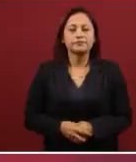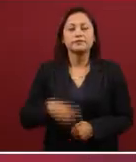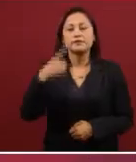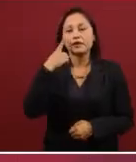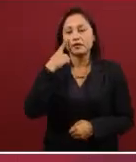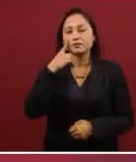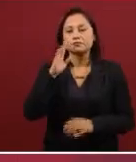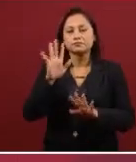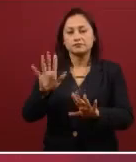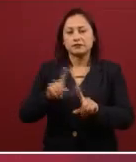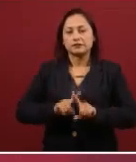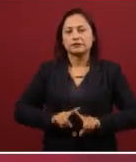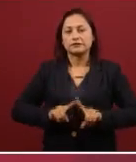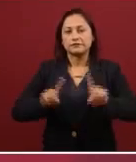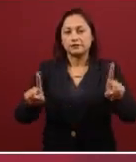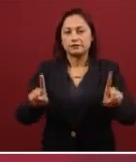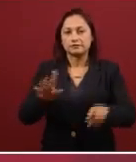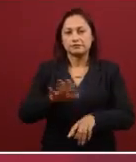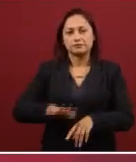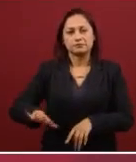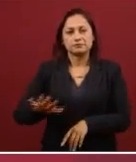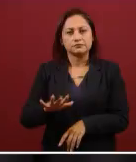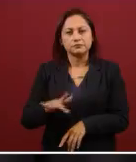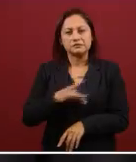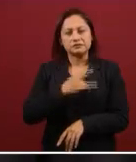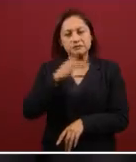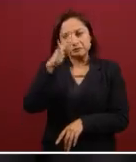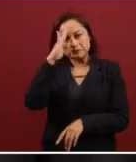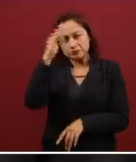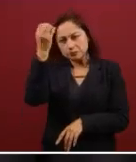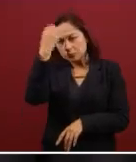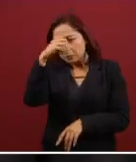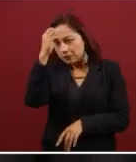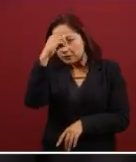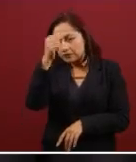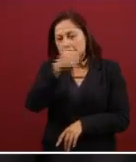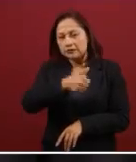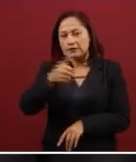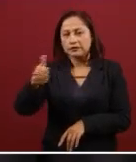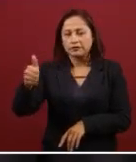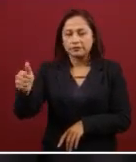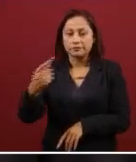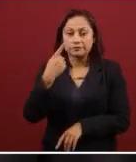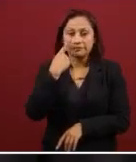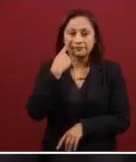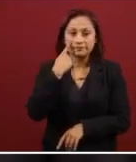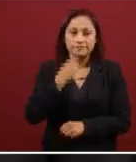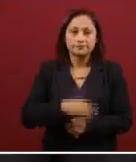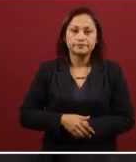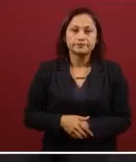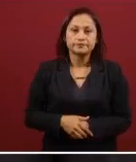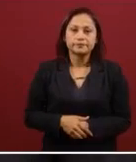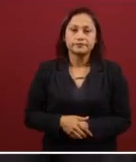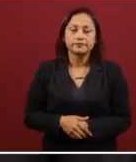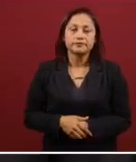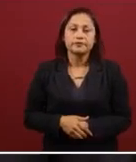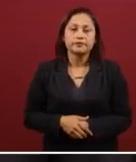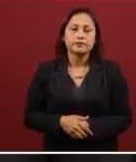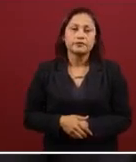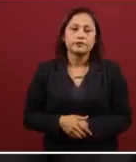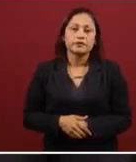al sentido común, al juicio práctico. En la pasada administración